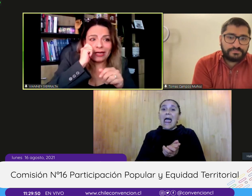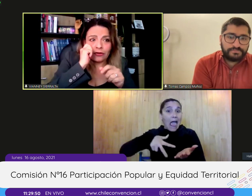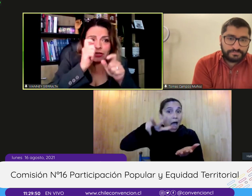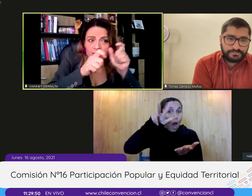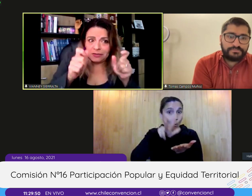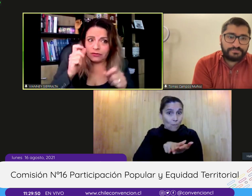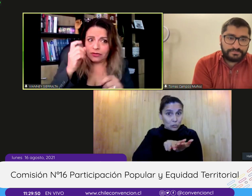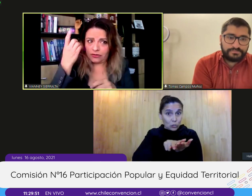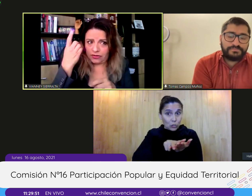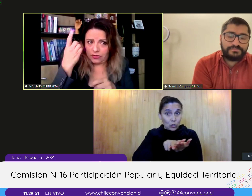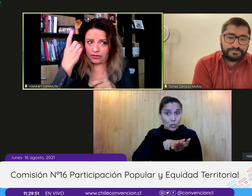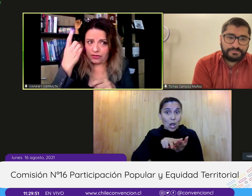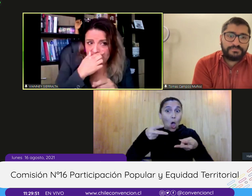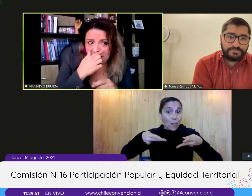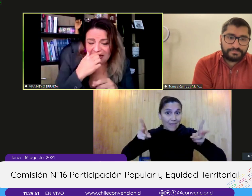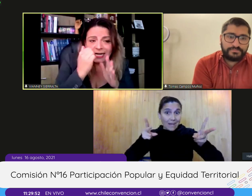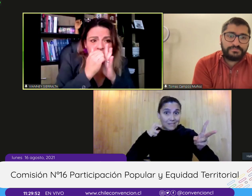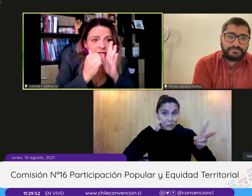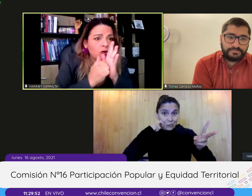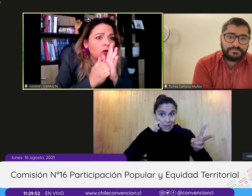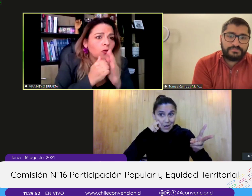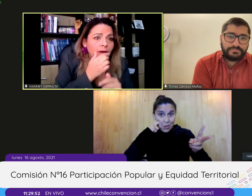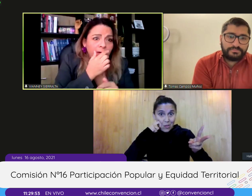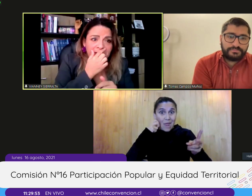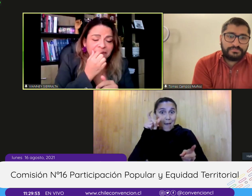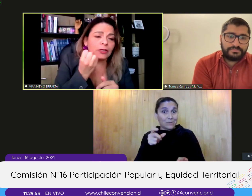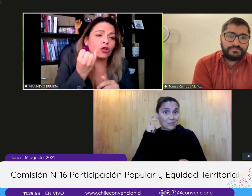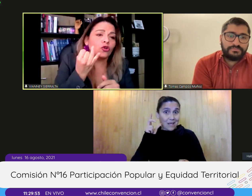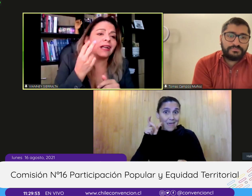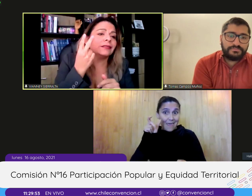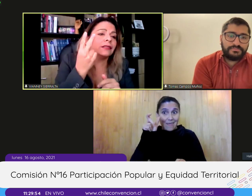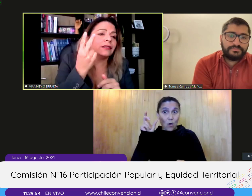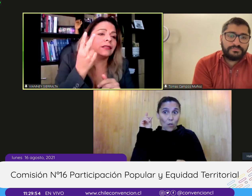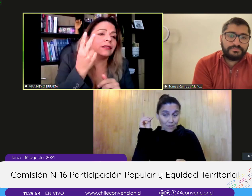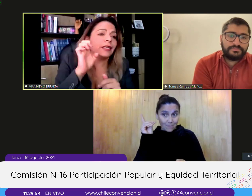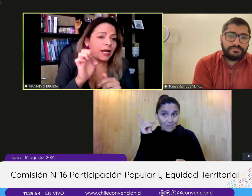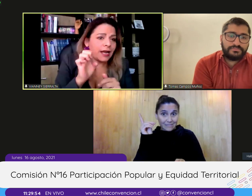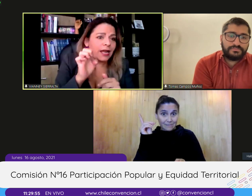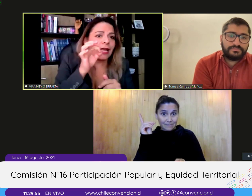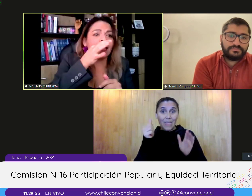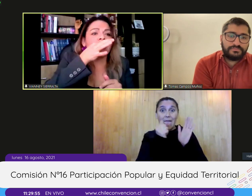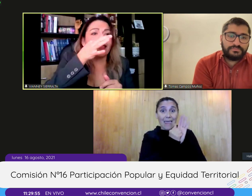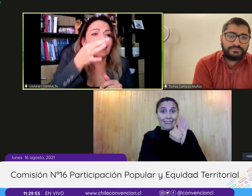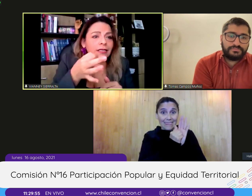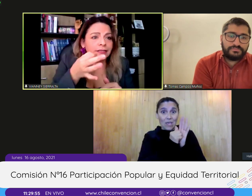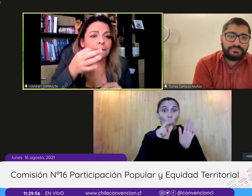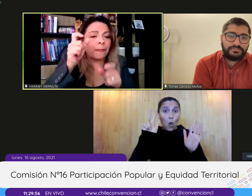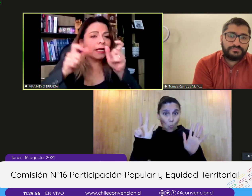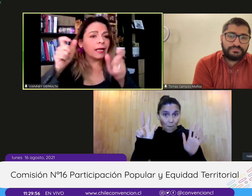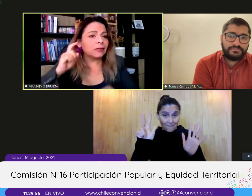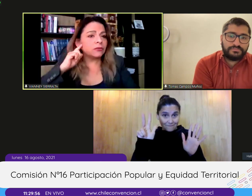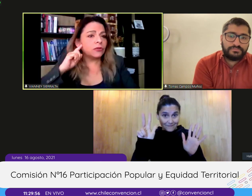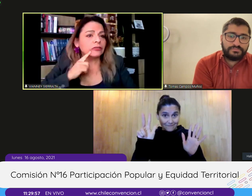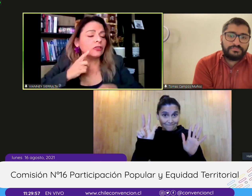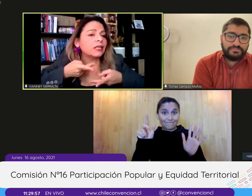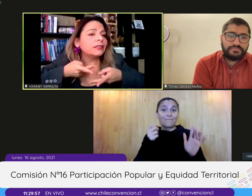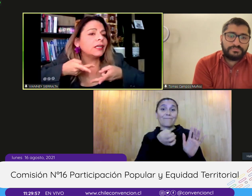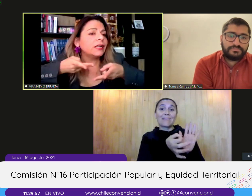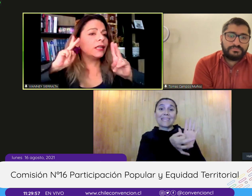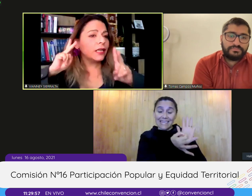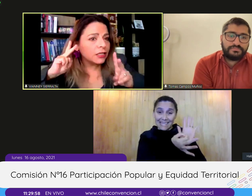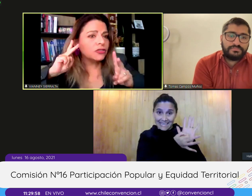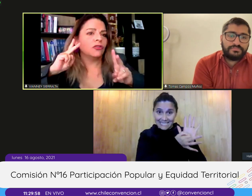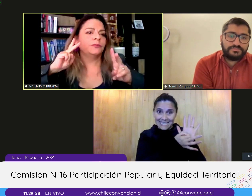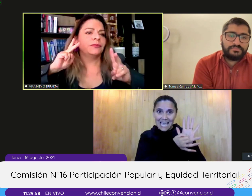Derechos Humanos de las Personas con Discapacidad, en el artículo 9, numeral segundo, letra E, dice que las personas